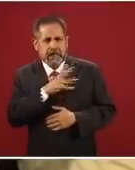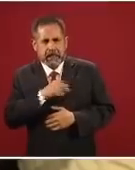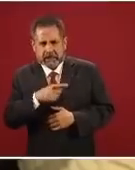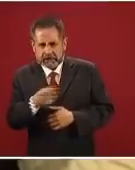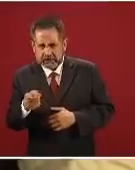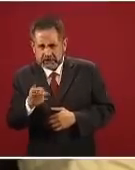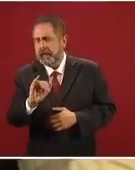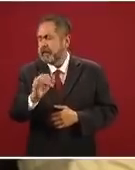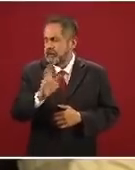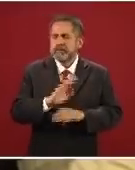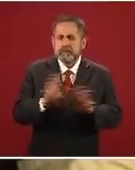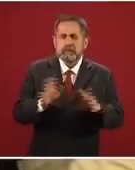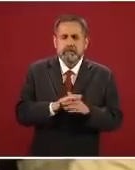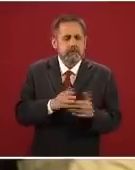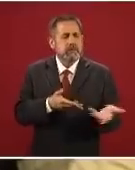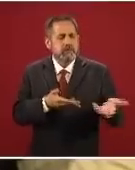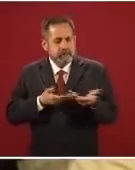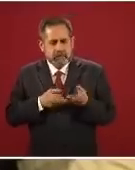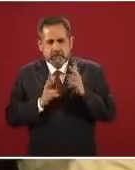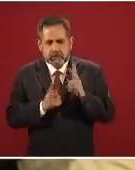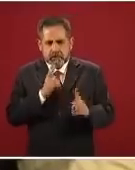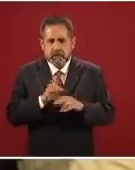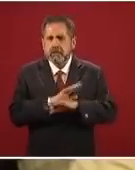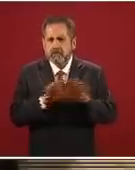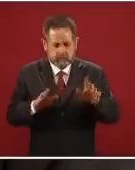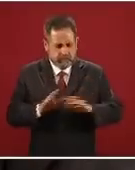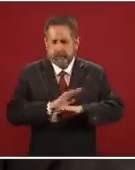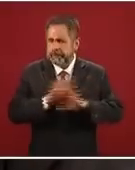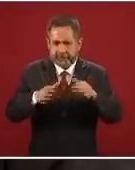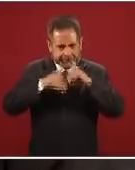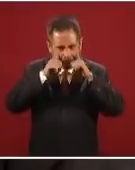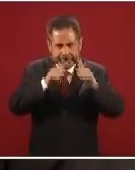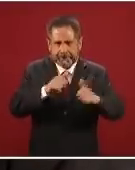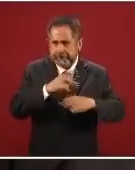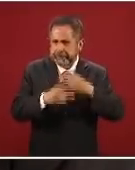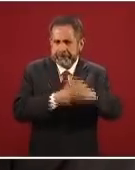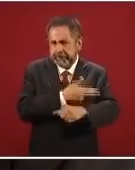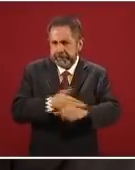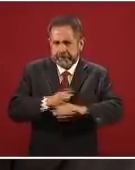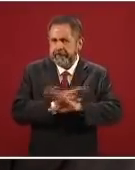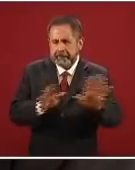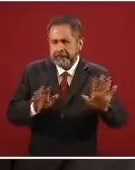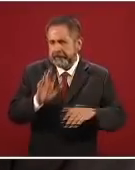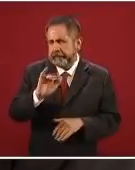Exacto. Sí, me plantearon el problema, ya se está tratando.